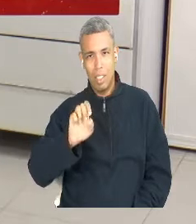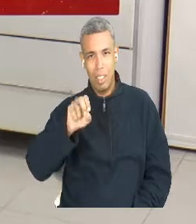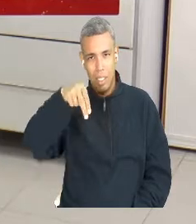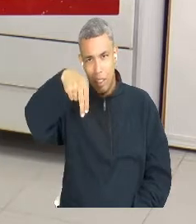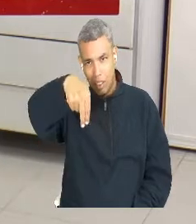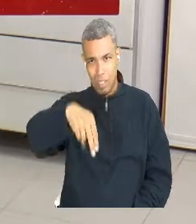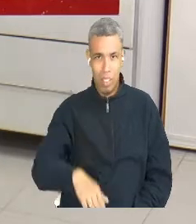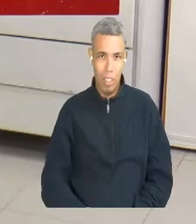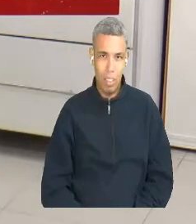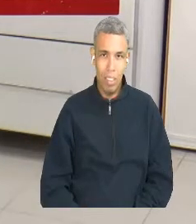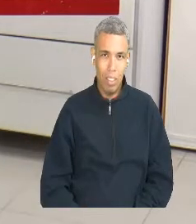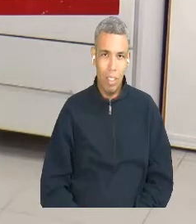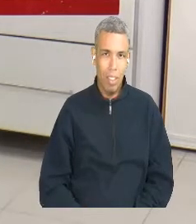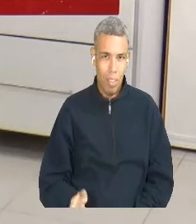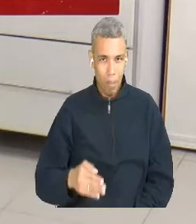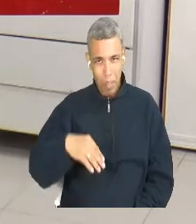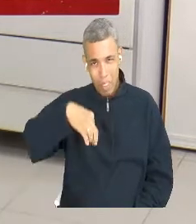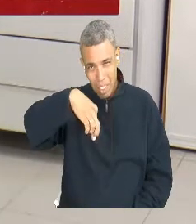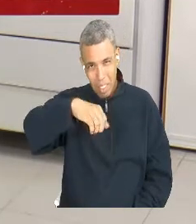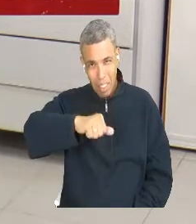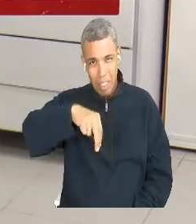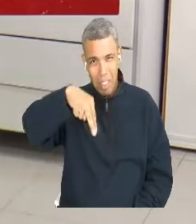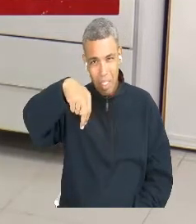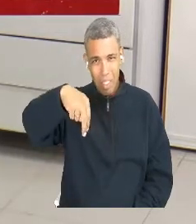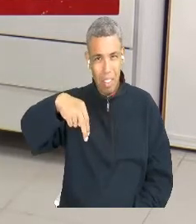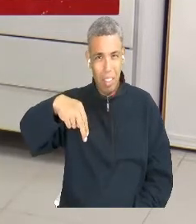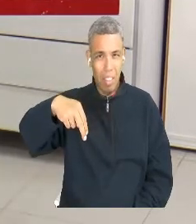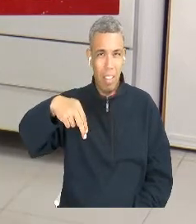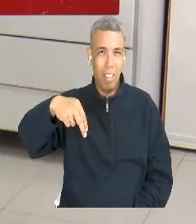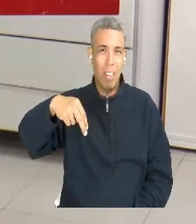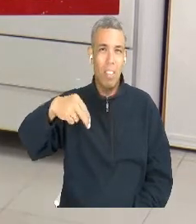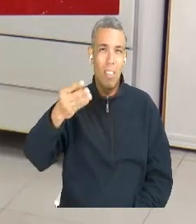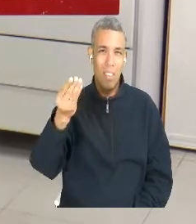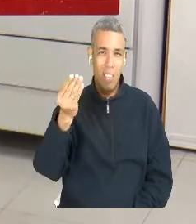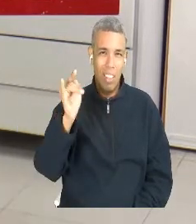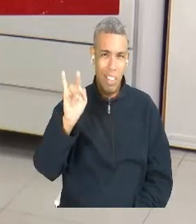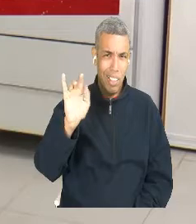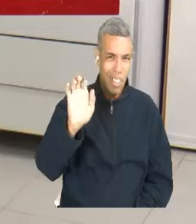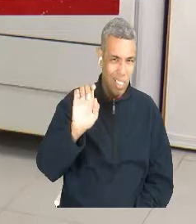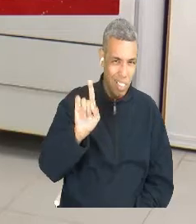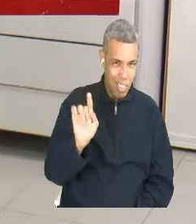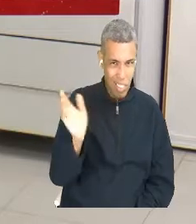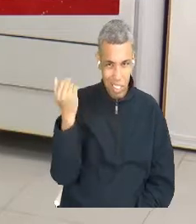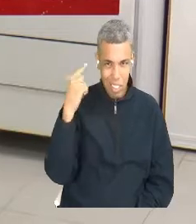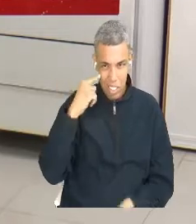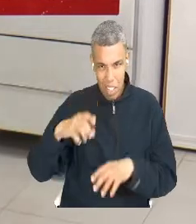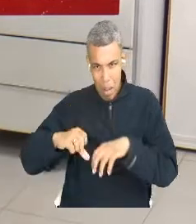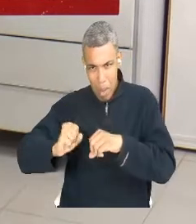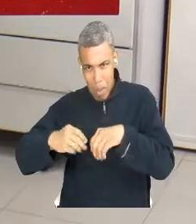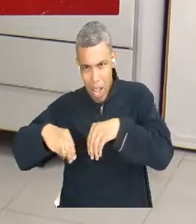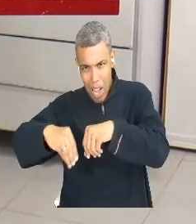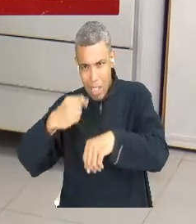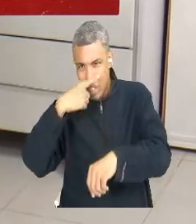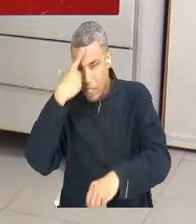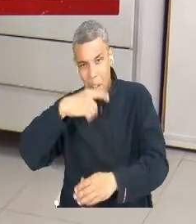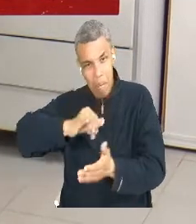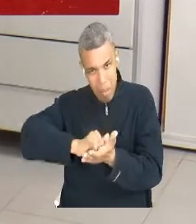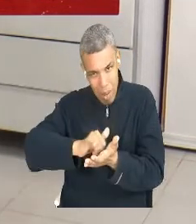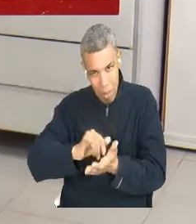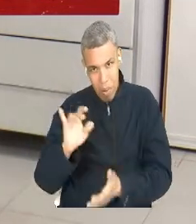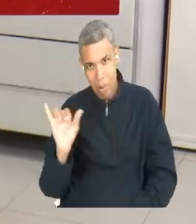a quedar un poquito más ligera, no necesita ser tan compacta. Esta en la receta, como lo